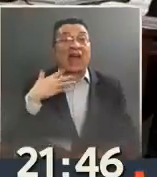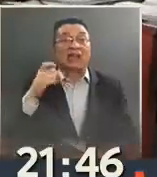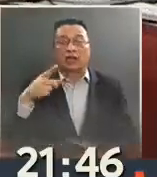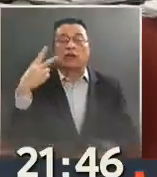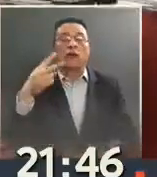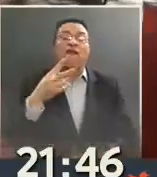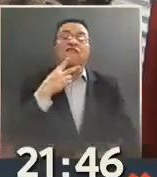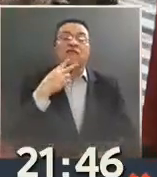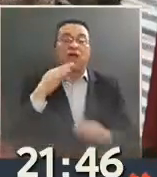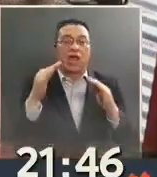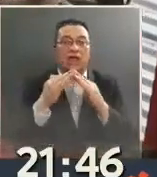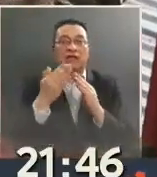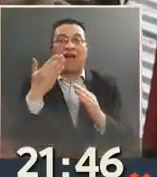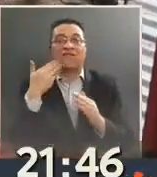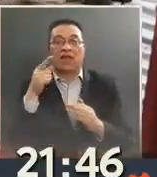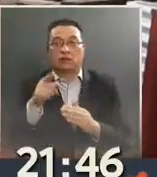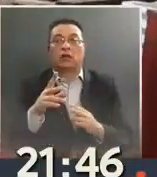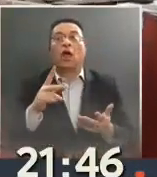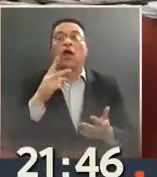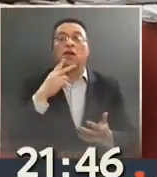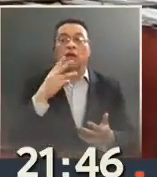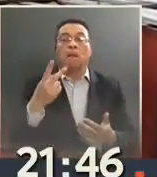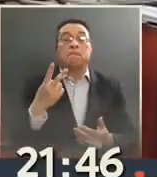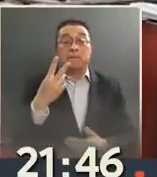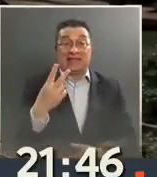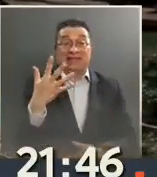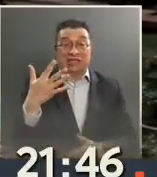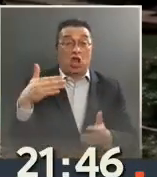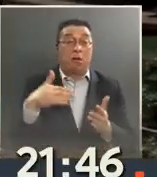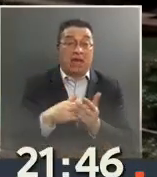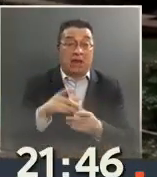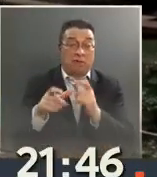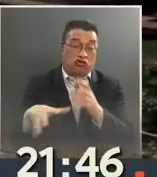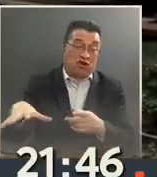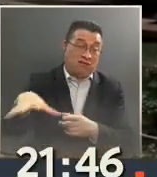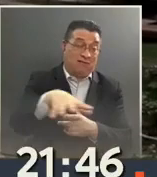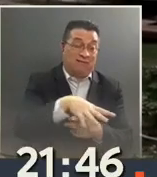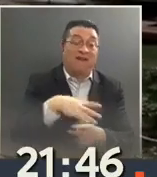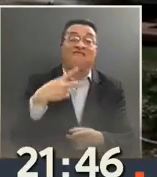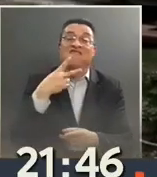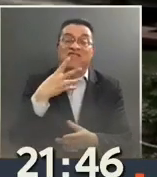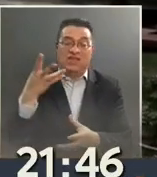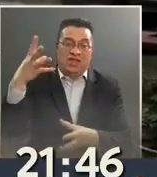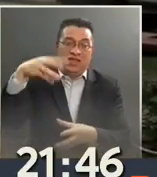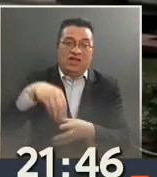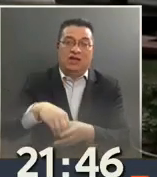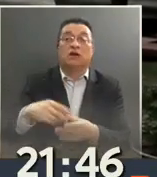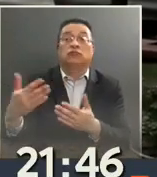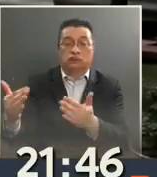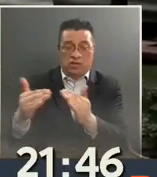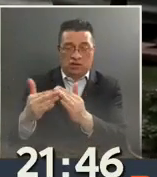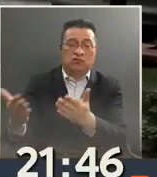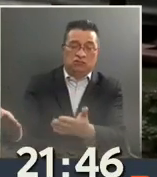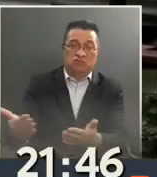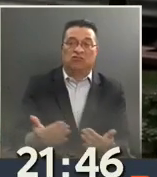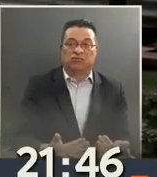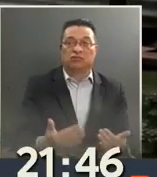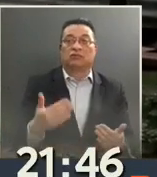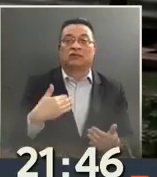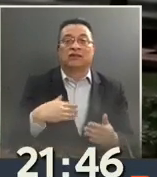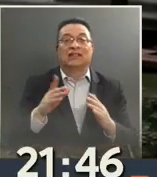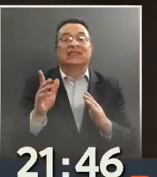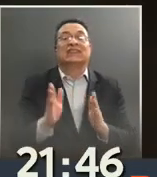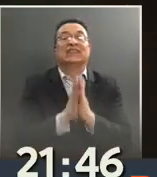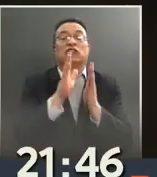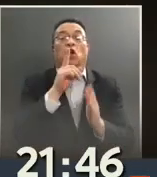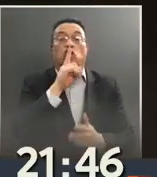Casablanca, una de sus casi 25.000 personas que habitan en este lugar. Nos invita a su casa, parte del barrio Santo Toribio,